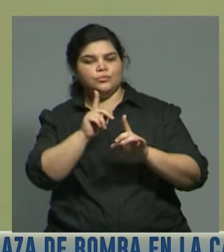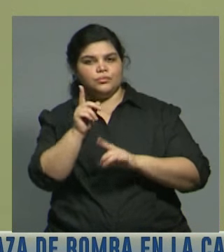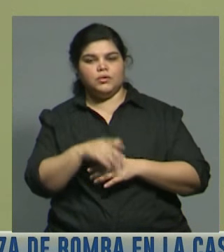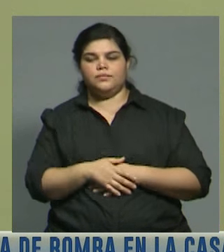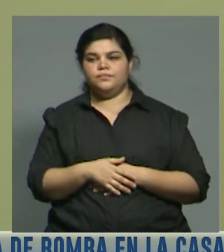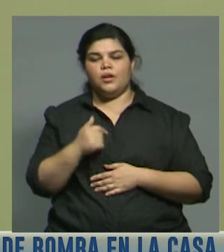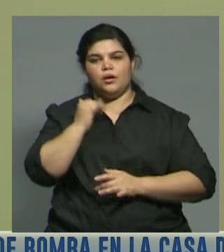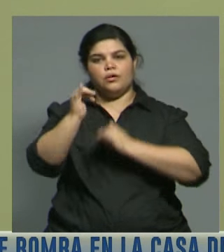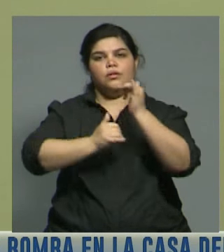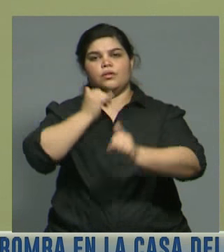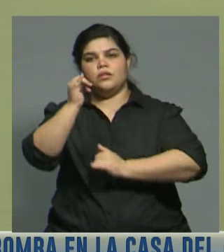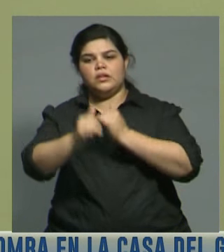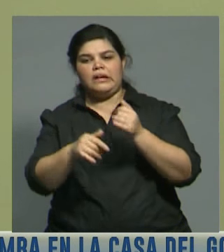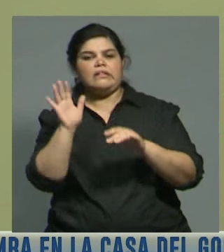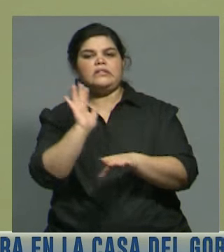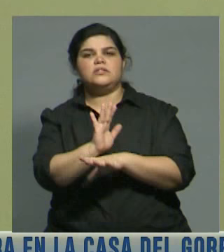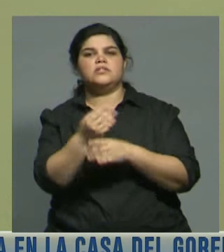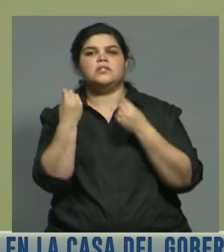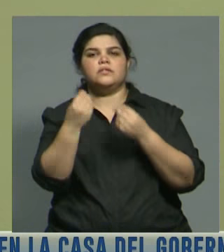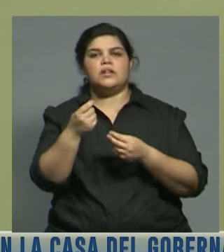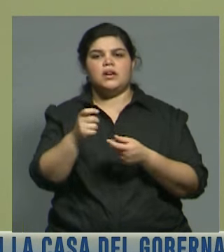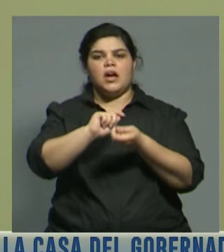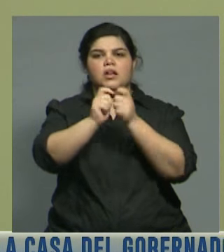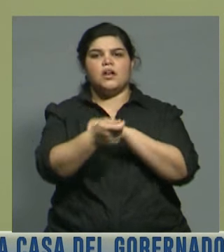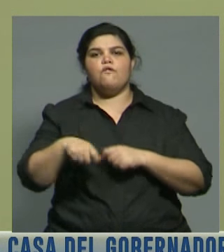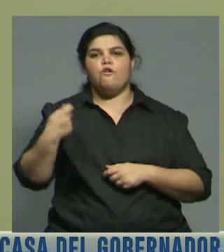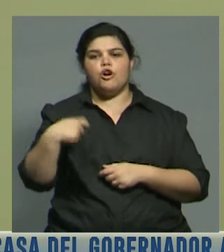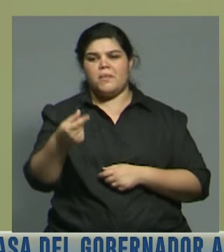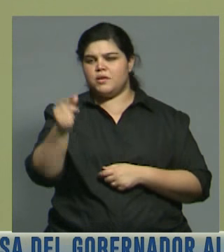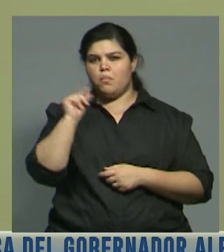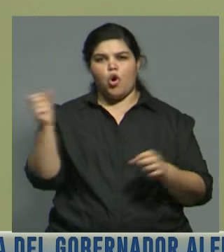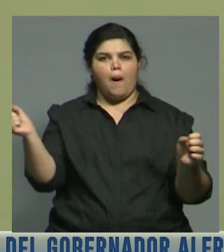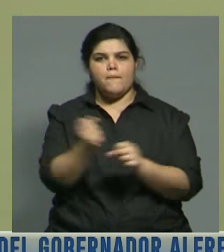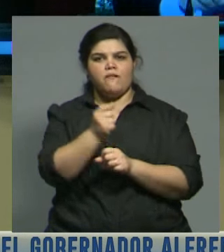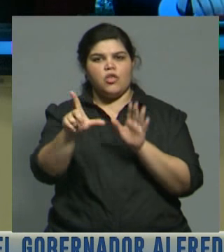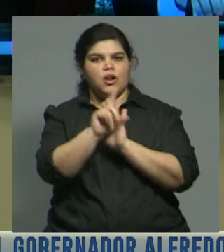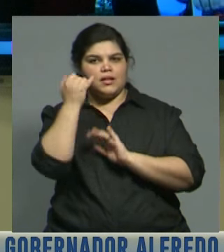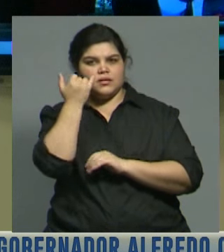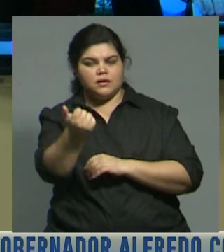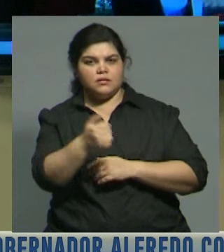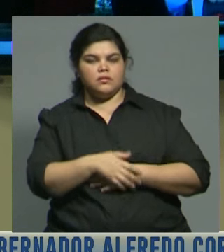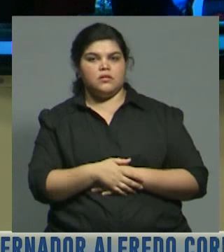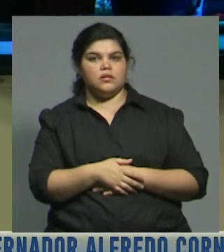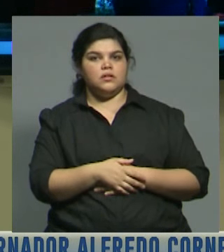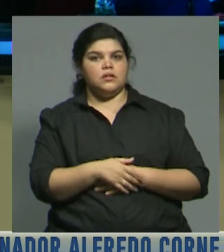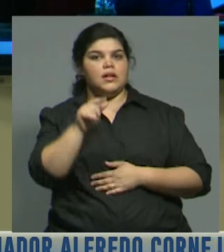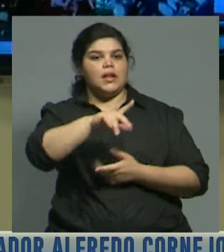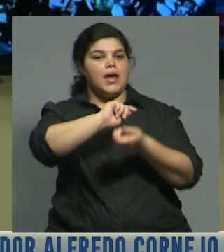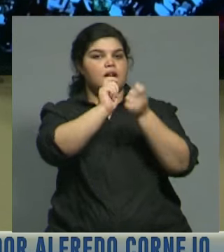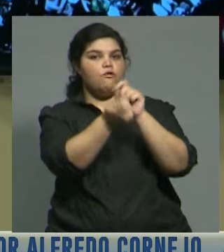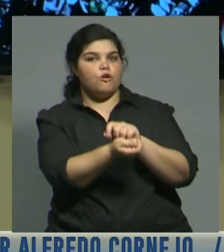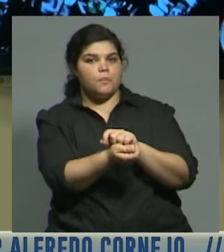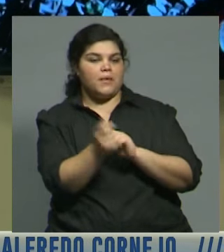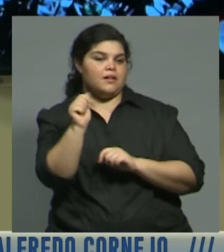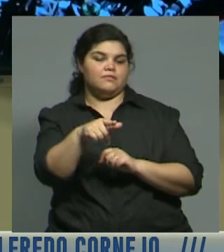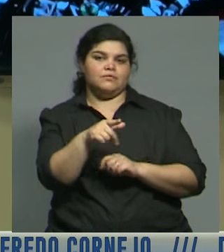panorama qué es lo que significa esta reforma que se ha transformado en ley hace pocas horas. Bien. Bueno, sí, la reforma, claramente